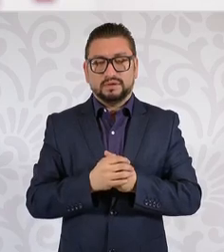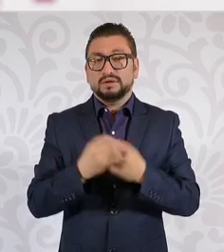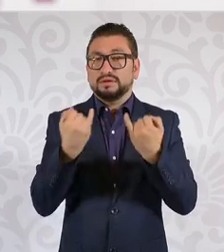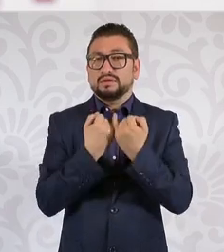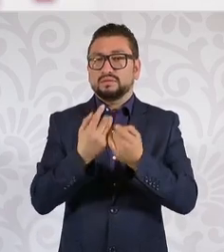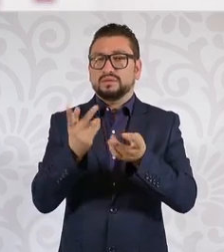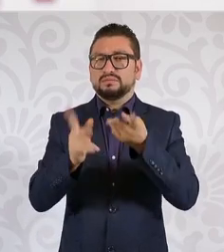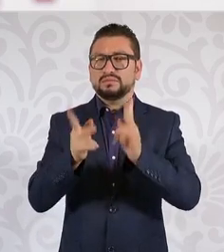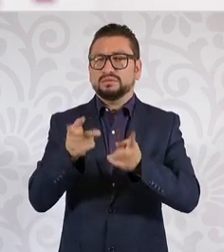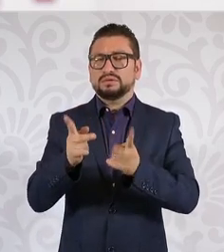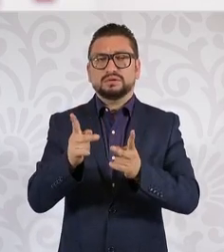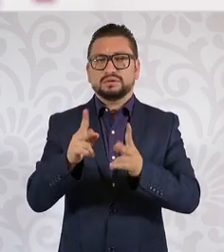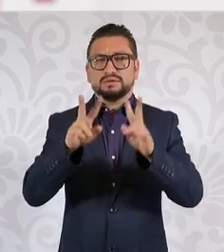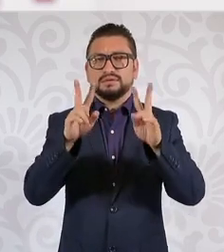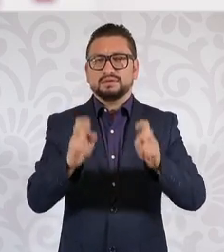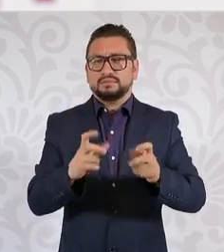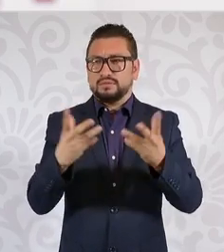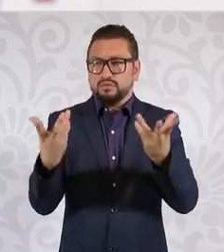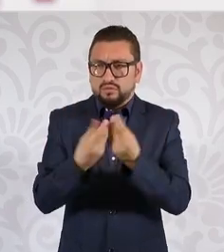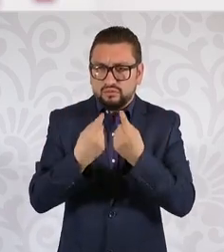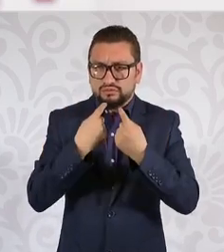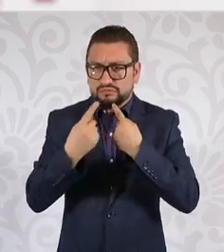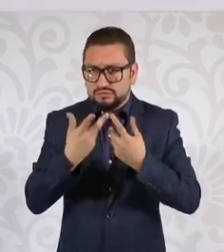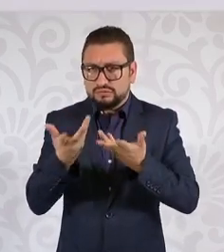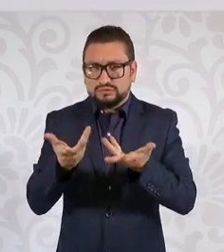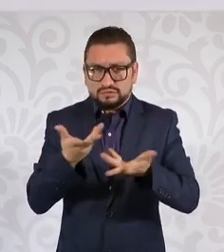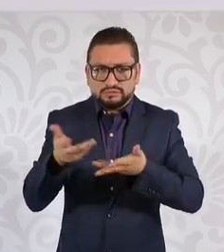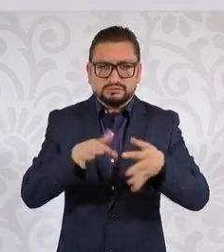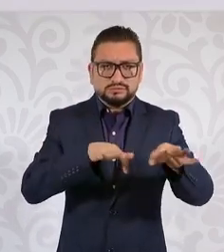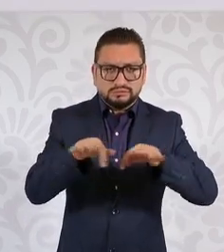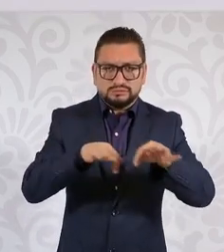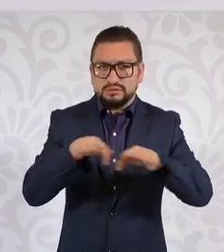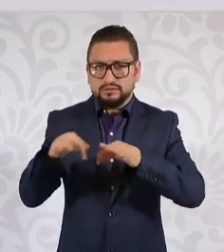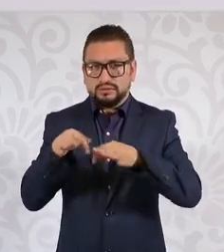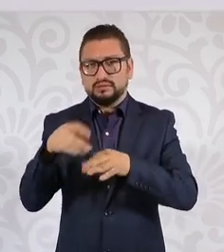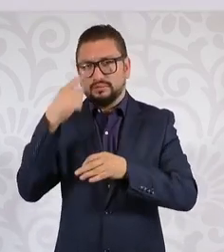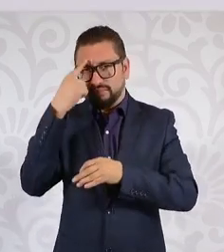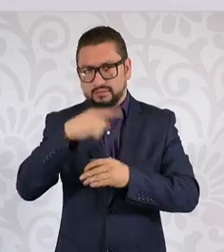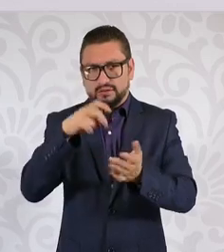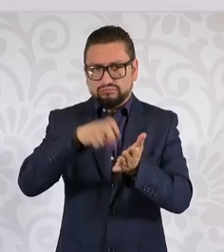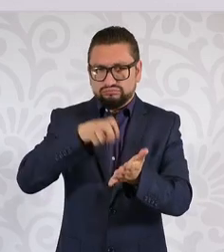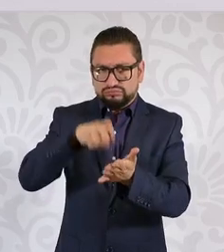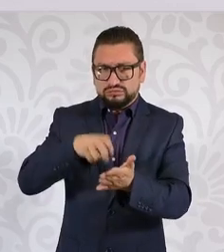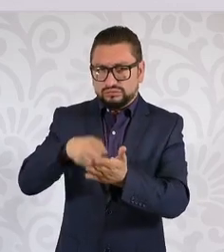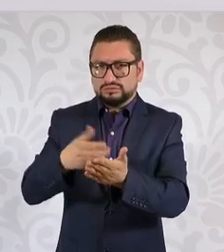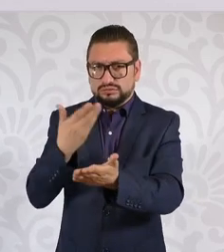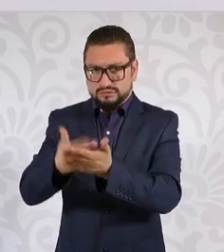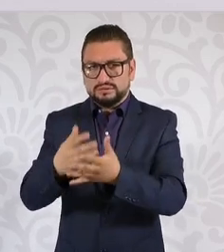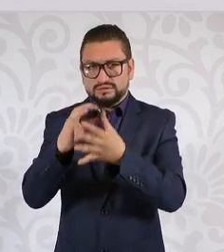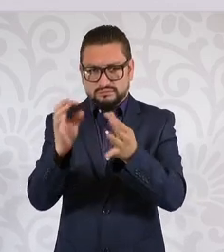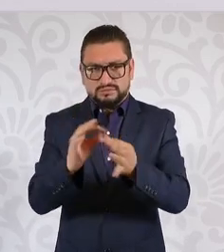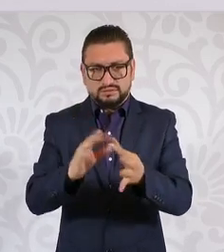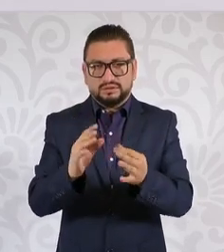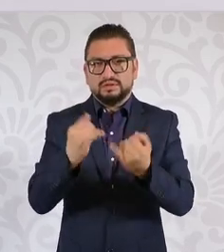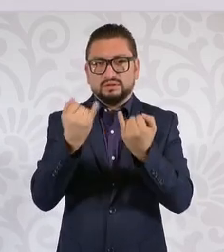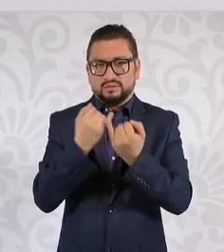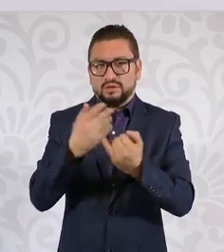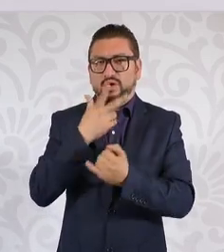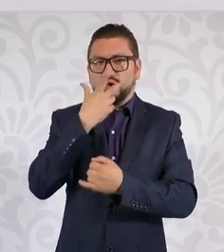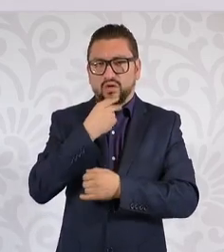Hablamos de estas mesas de trabajo para que se expliquen las reformas. De hecho, Marcelo Ebrard tiene ya